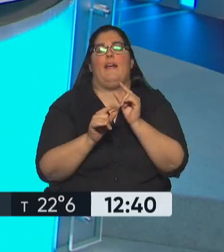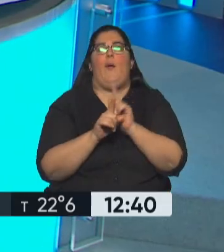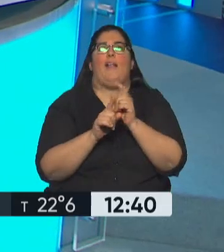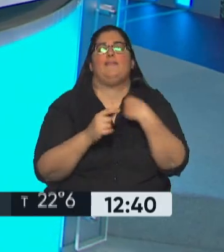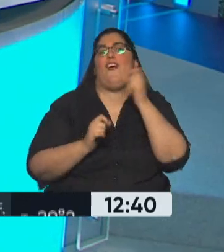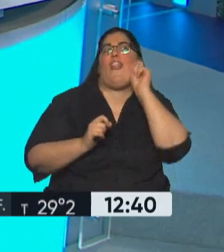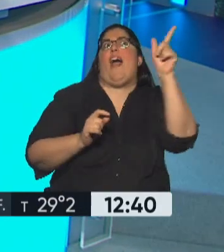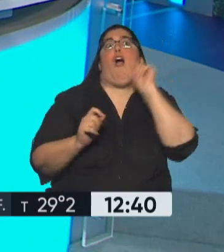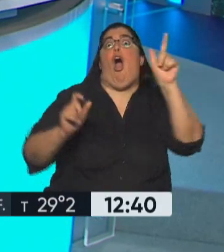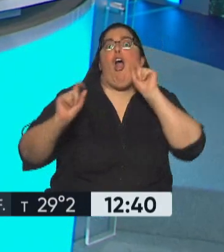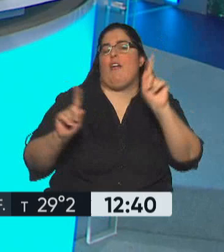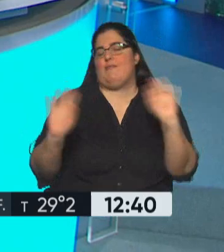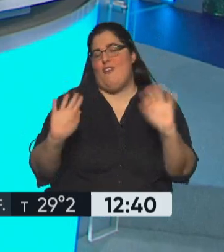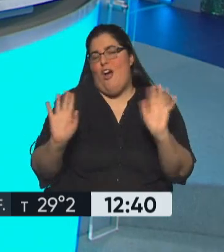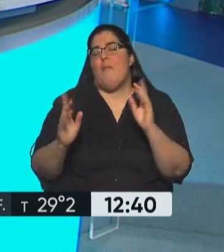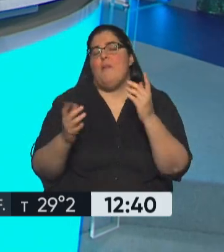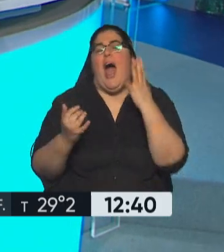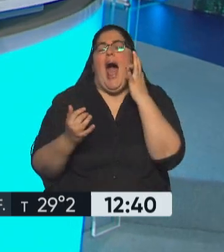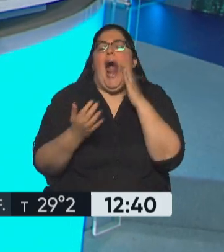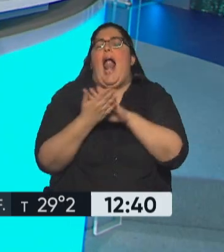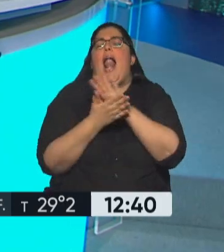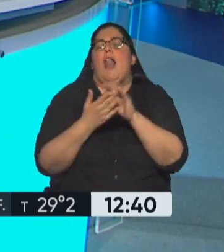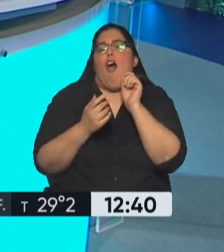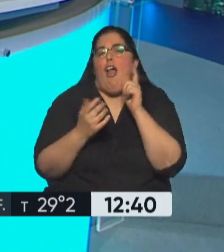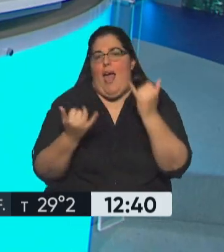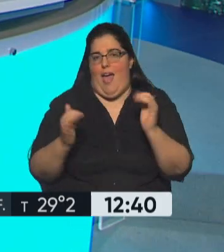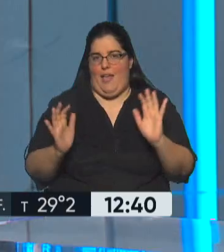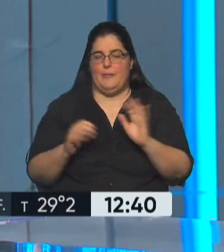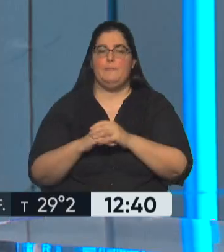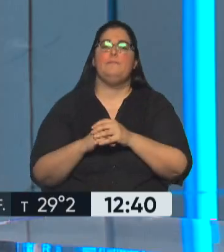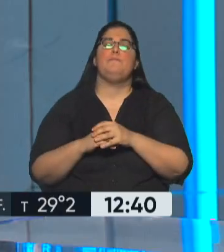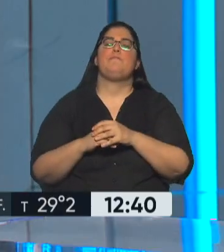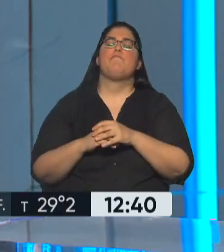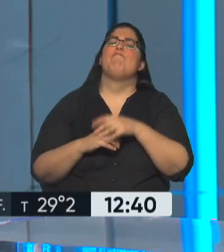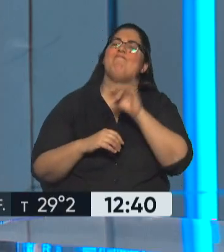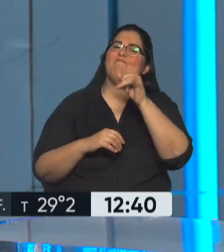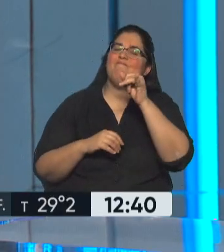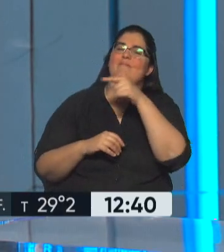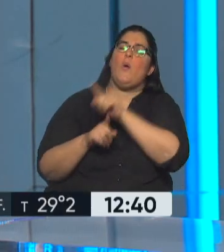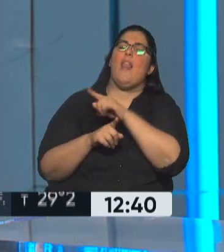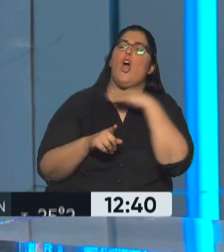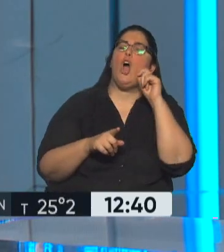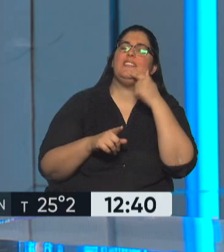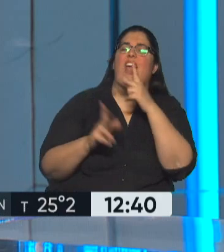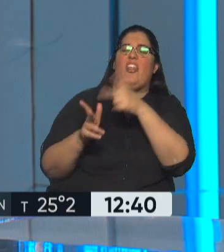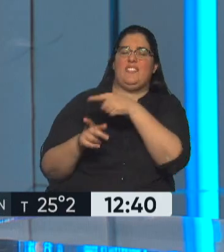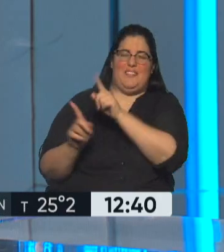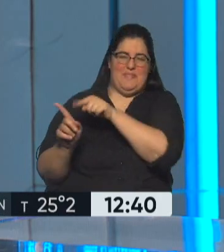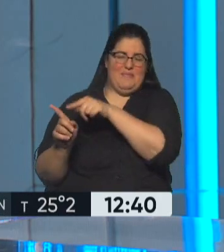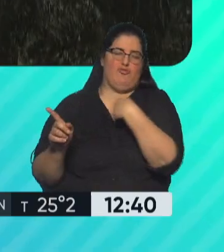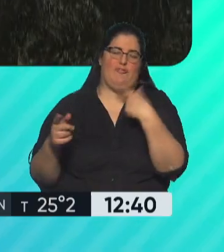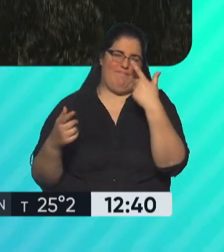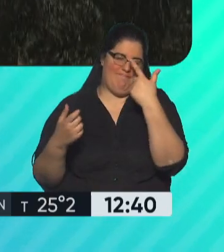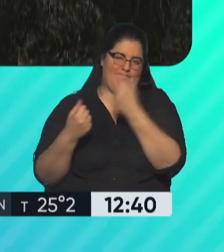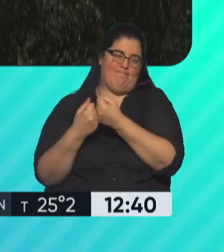todo esto, pero que pueda llegar a tener algún tipo de respuesta. Sí, grandes problemas en los cuales pareciera, como dice José, también coincidir